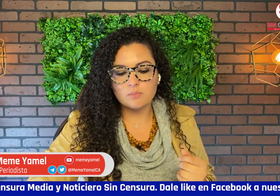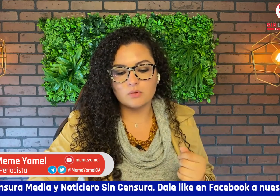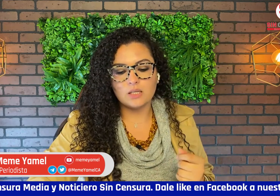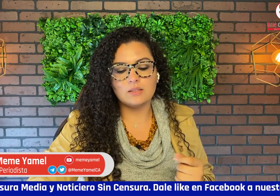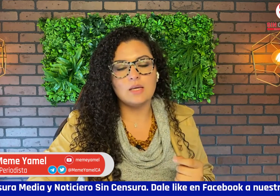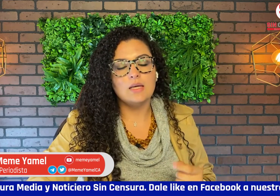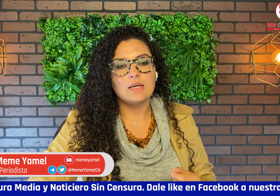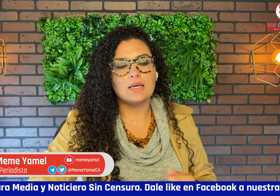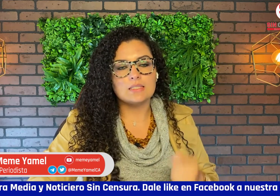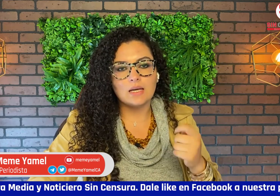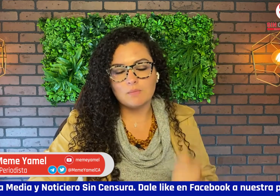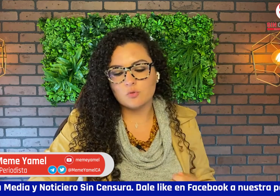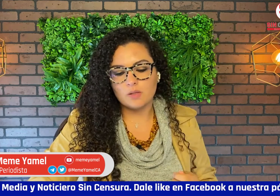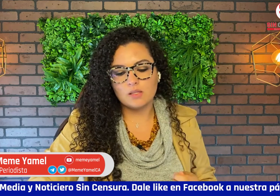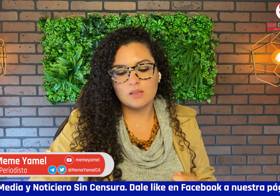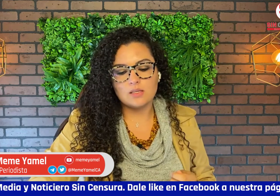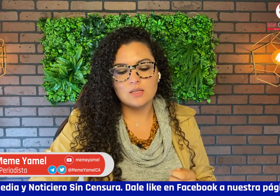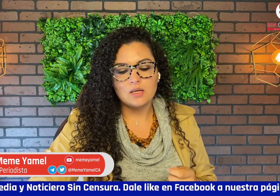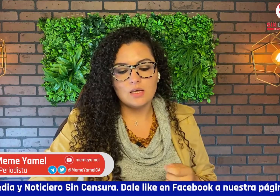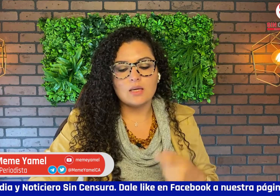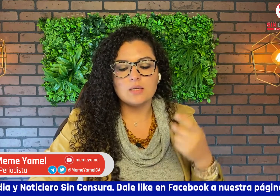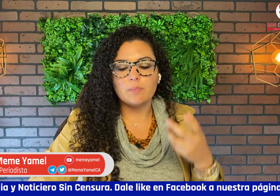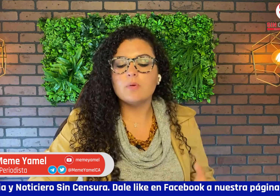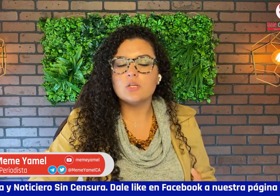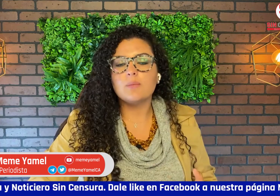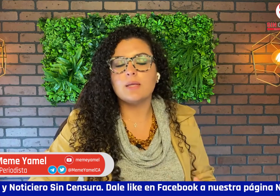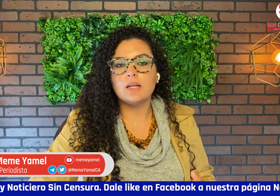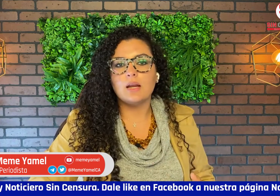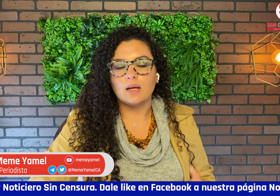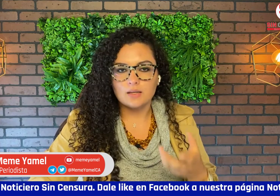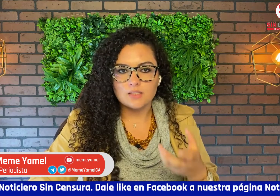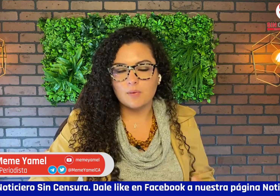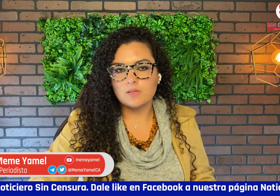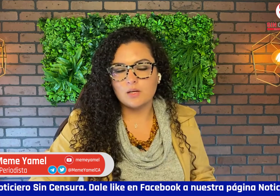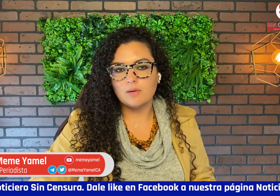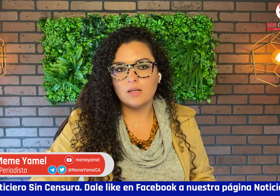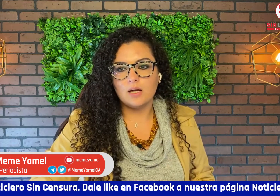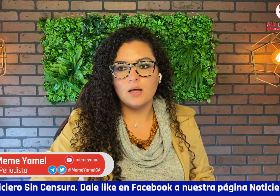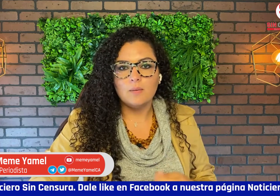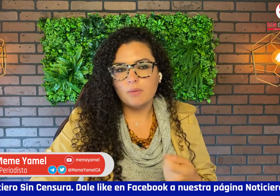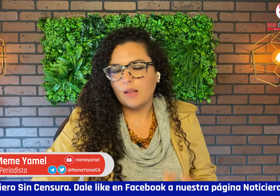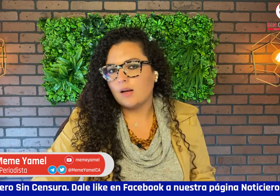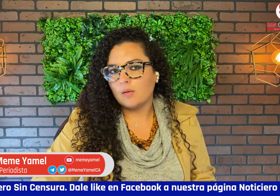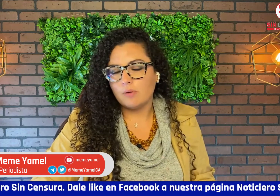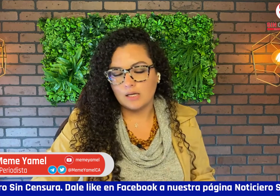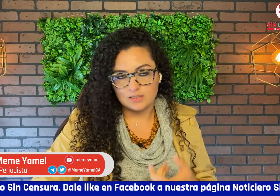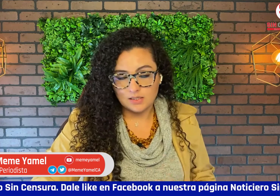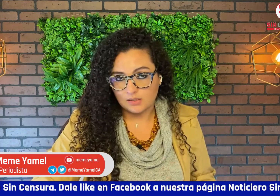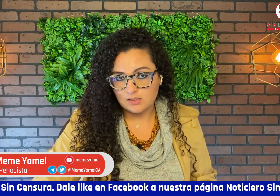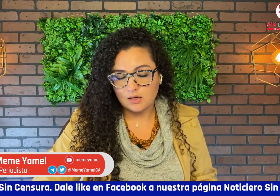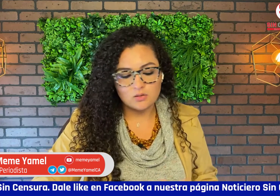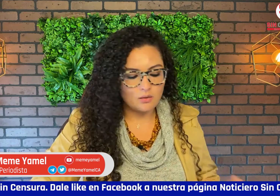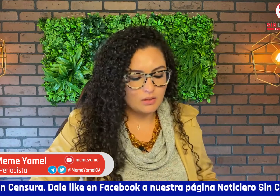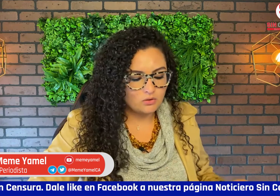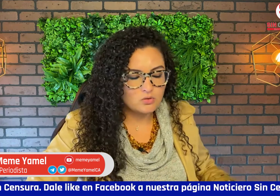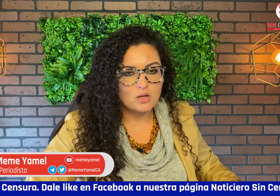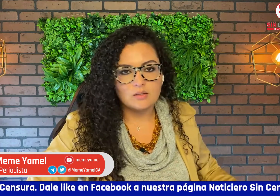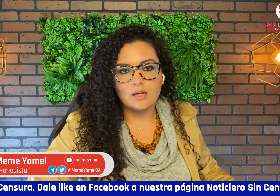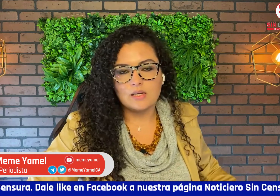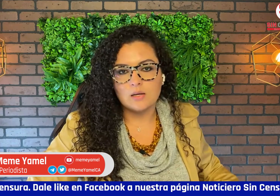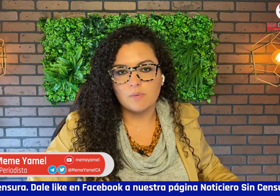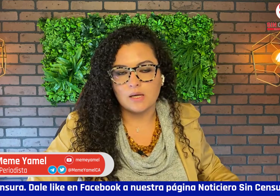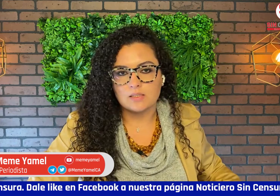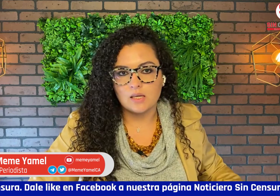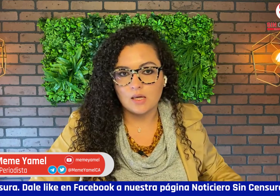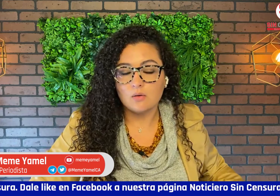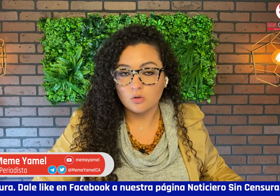es importante que sigamos pendientes y que se aproveche la mañanera, para dar réplicas. Si existen los elementos, dar